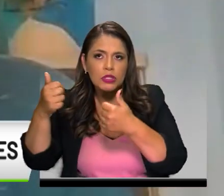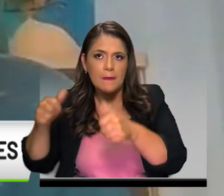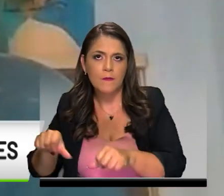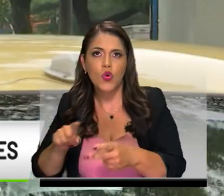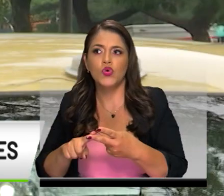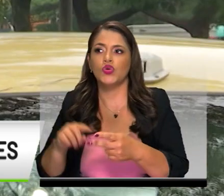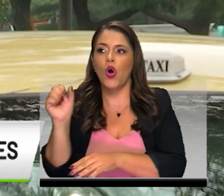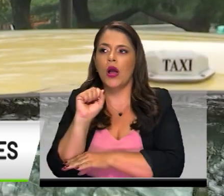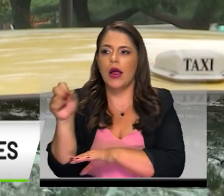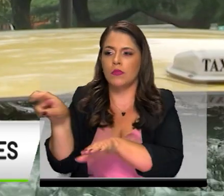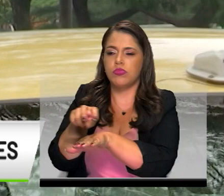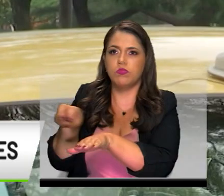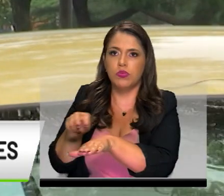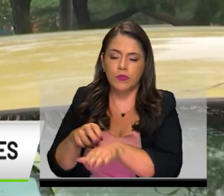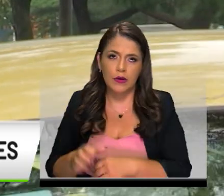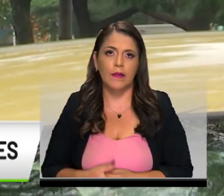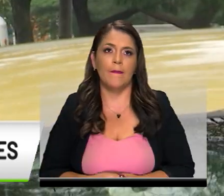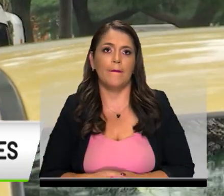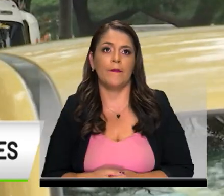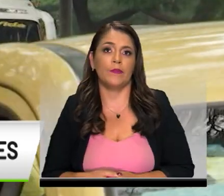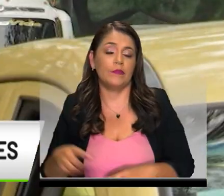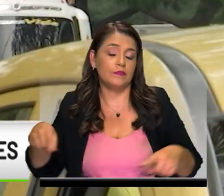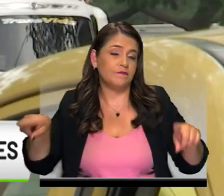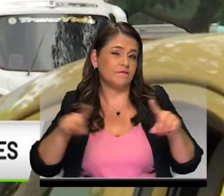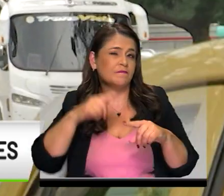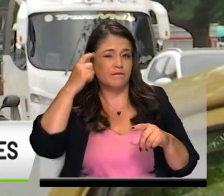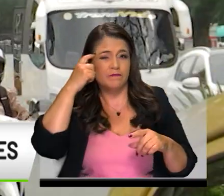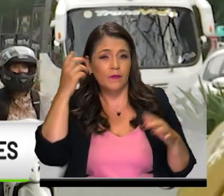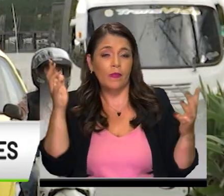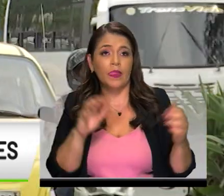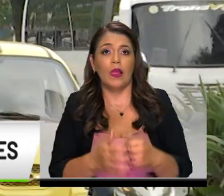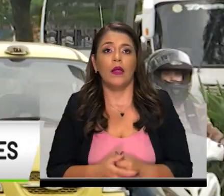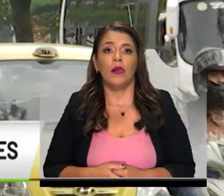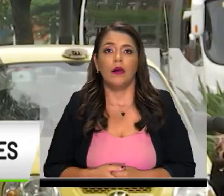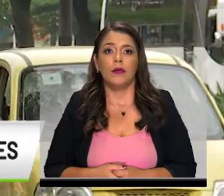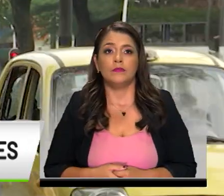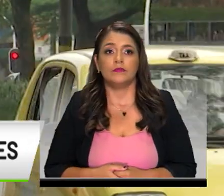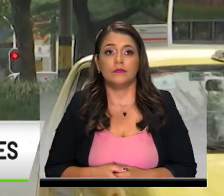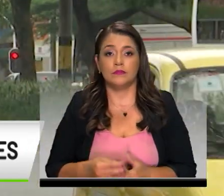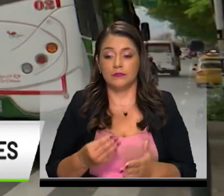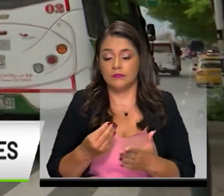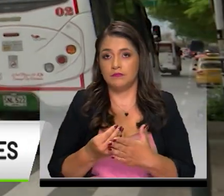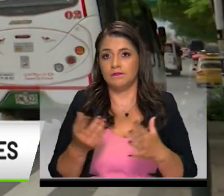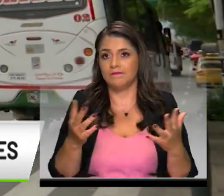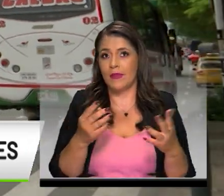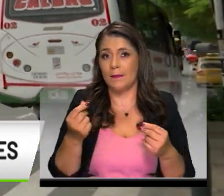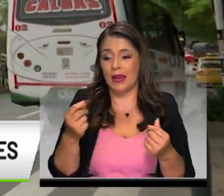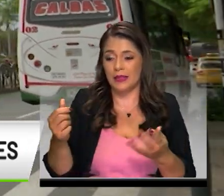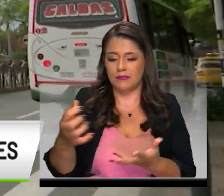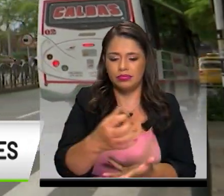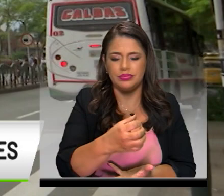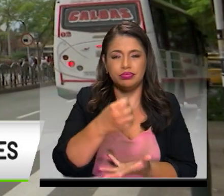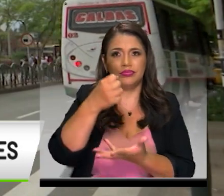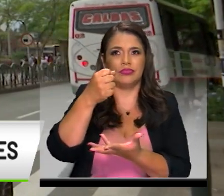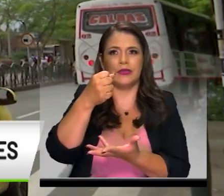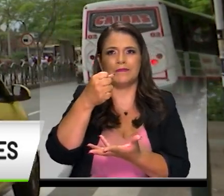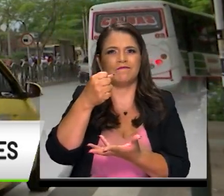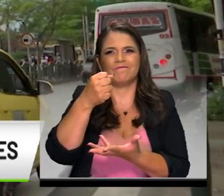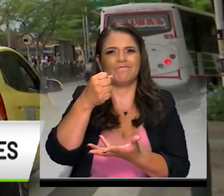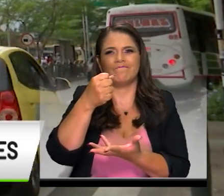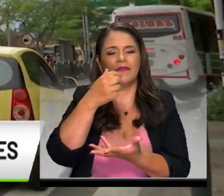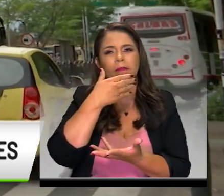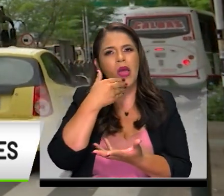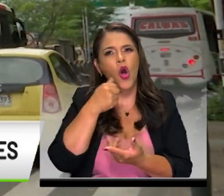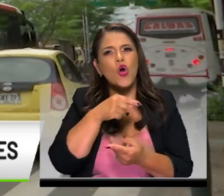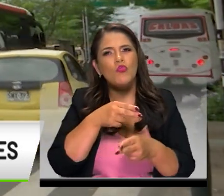su vehículo. Expertos consideran que el recaudo del cobro por circulación debería destinarse a la transformación hacia la movilidad